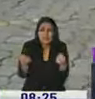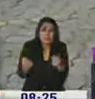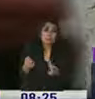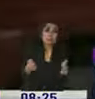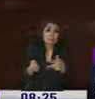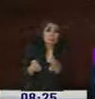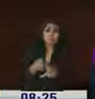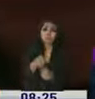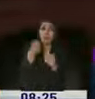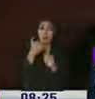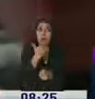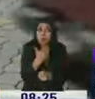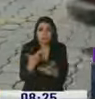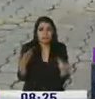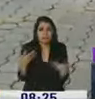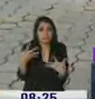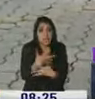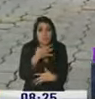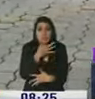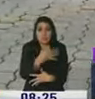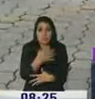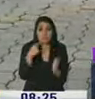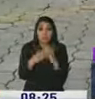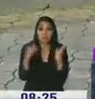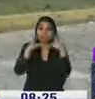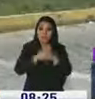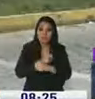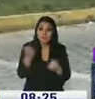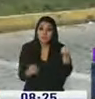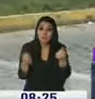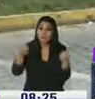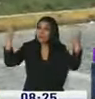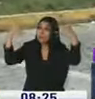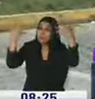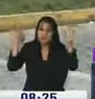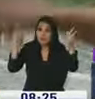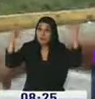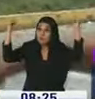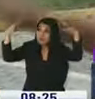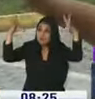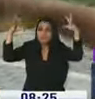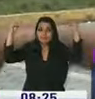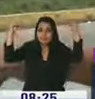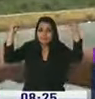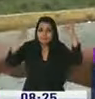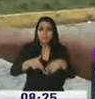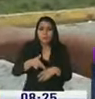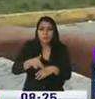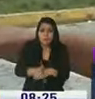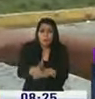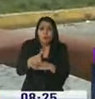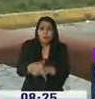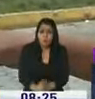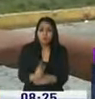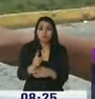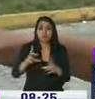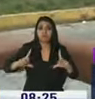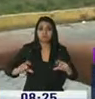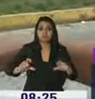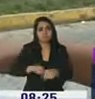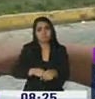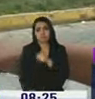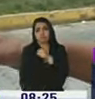auto por el mal estado vial. Los vehículos de noche, como no hay luz, no hay los focos, están quemados, pasamos los baches, explotan los amortiguadores de